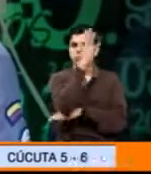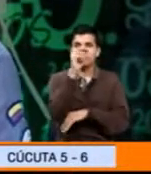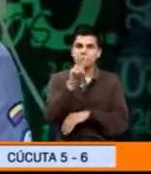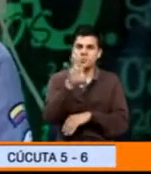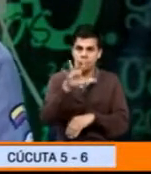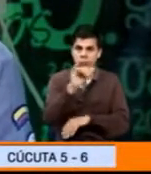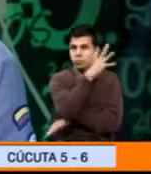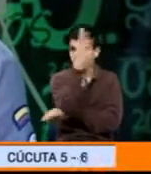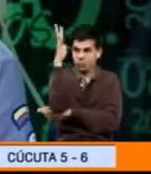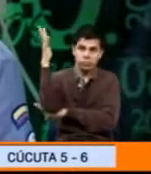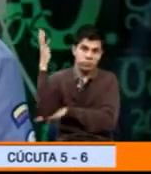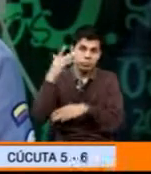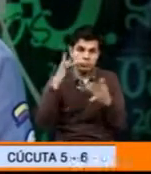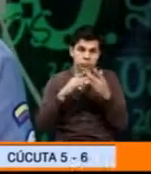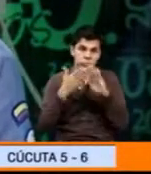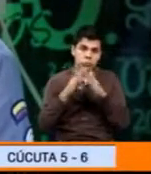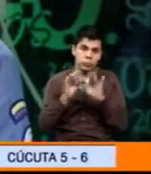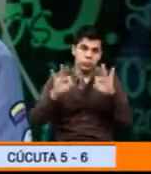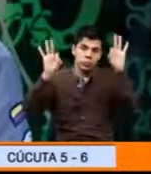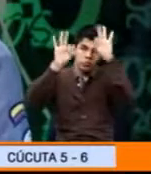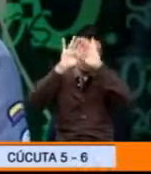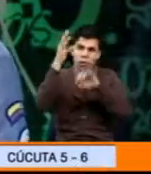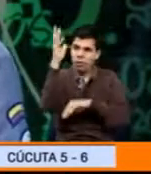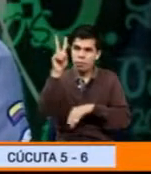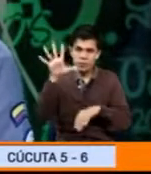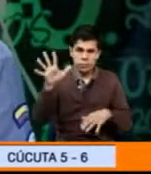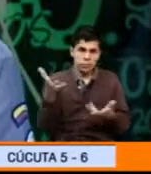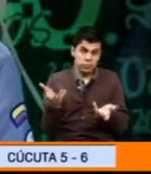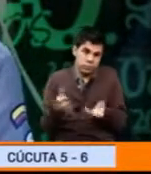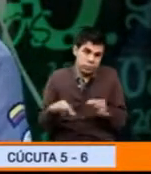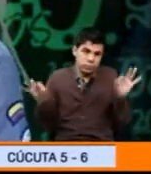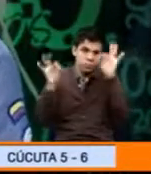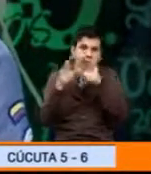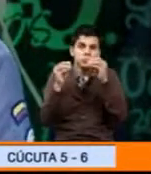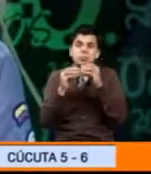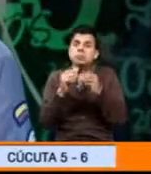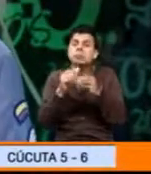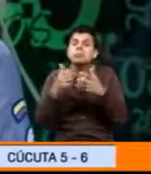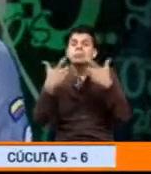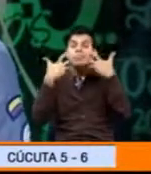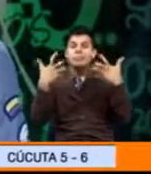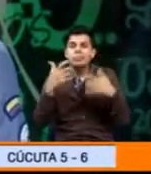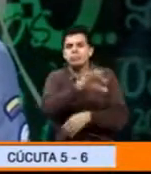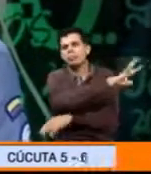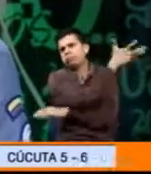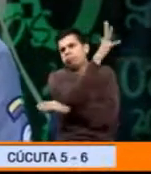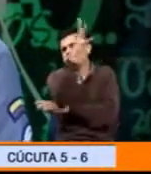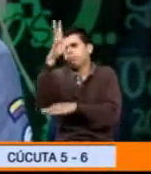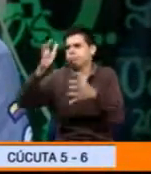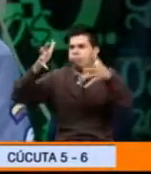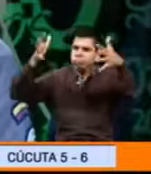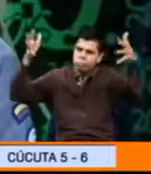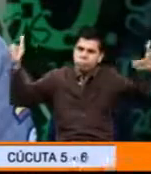árboles son importantes para la comunidad, pero realmente el proceso de regulación de una masa boscosa se da cuando tenemos muchos más árboles.